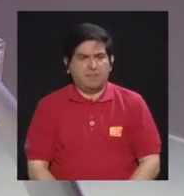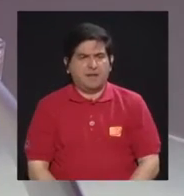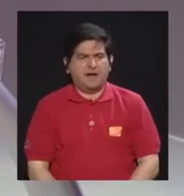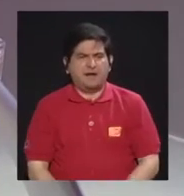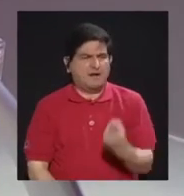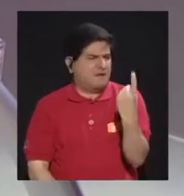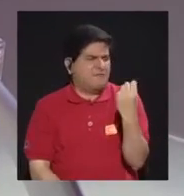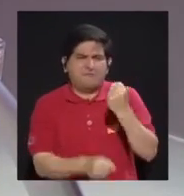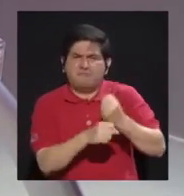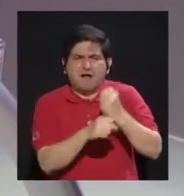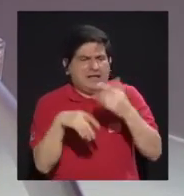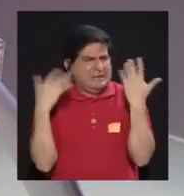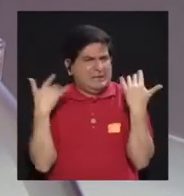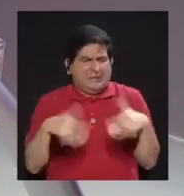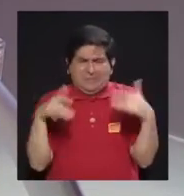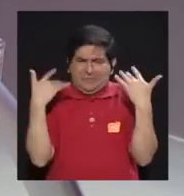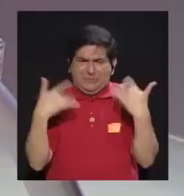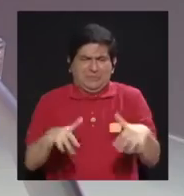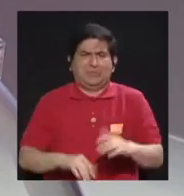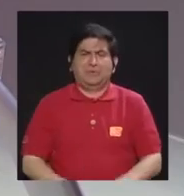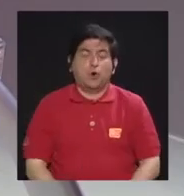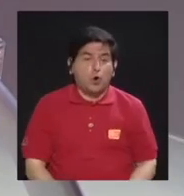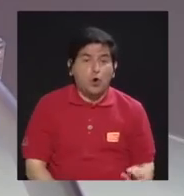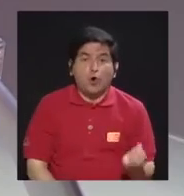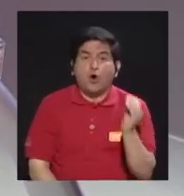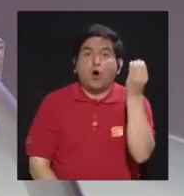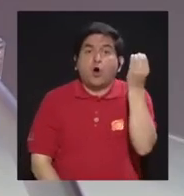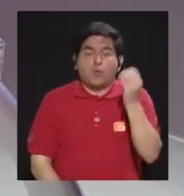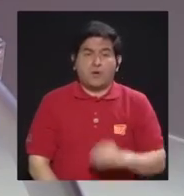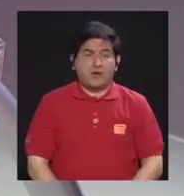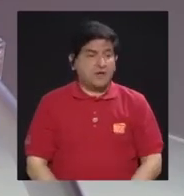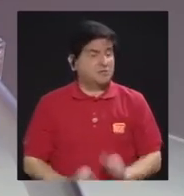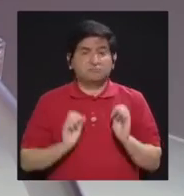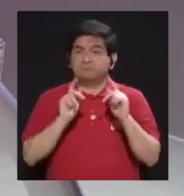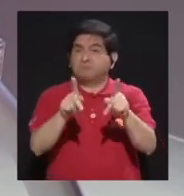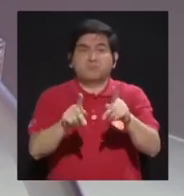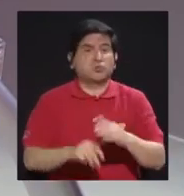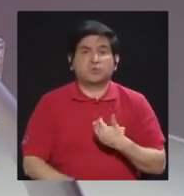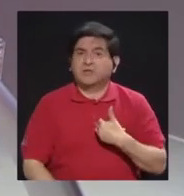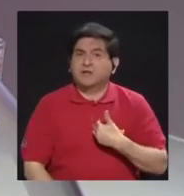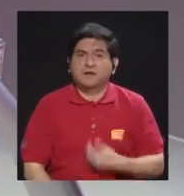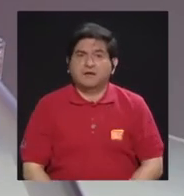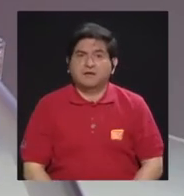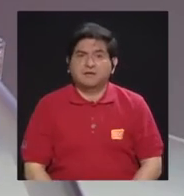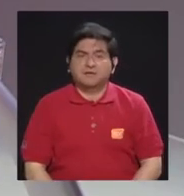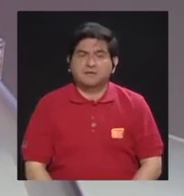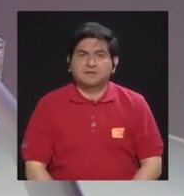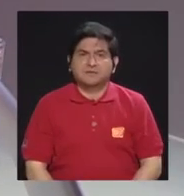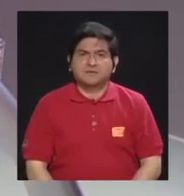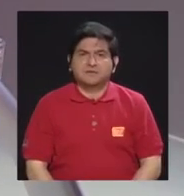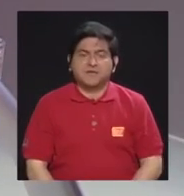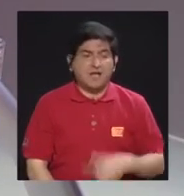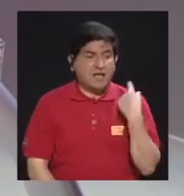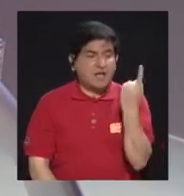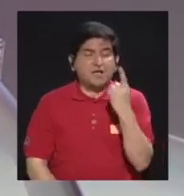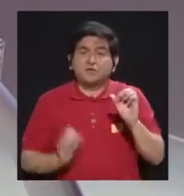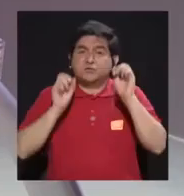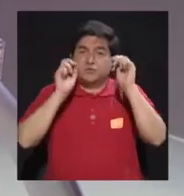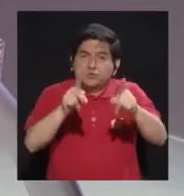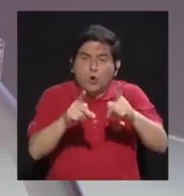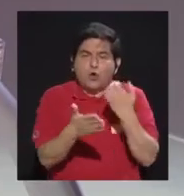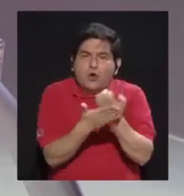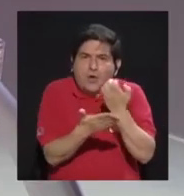desempleo atroz, los jóvenes sin posibilidades, y definitivamente que las únicas